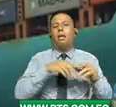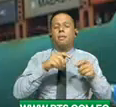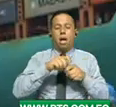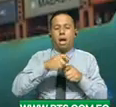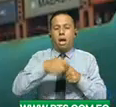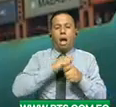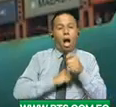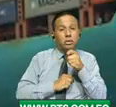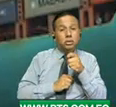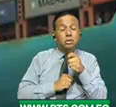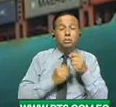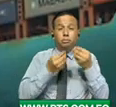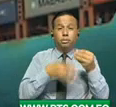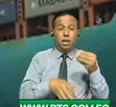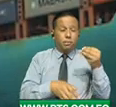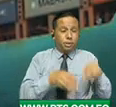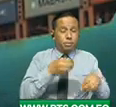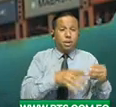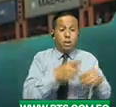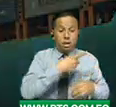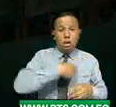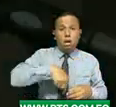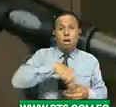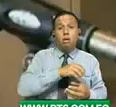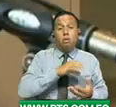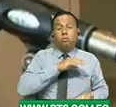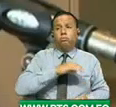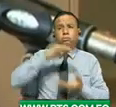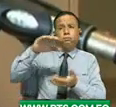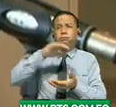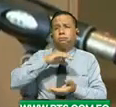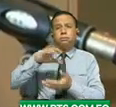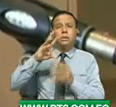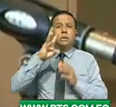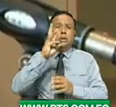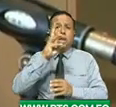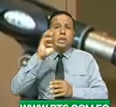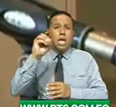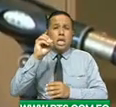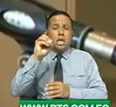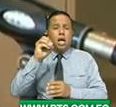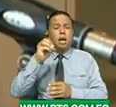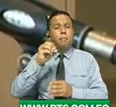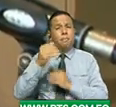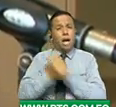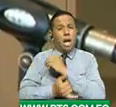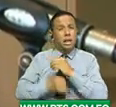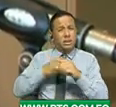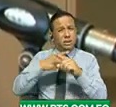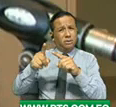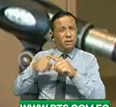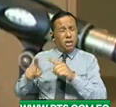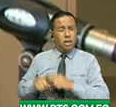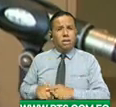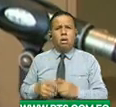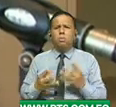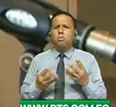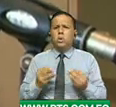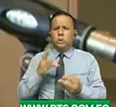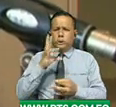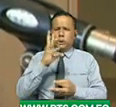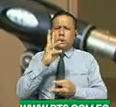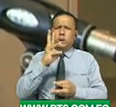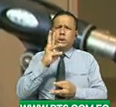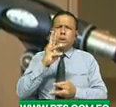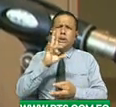banano llega a 60 países en el mundo. 750 mil cajas menos de exportación, lo que corresponden a 6